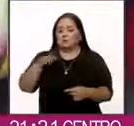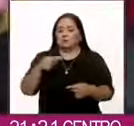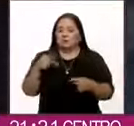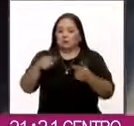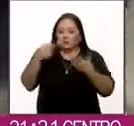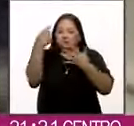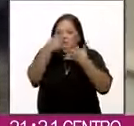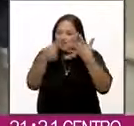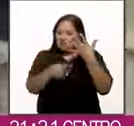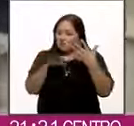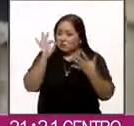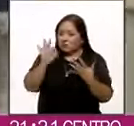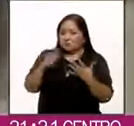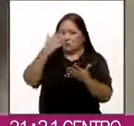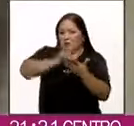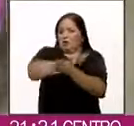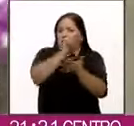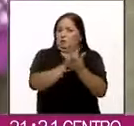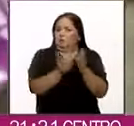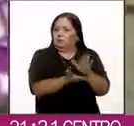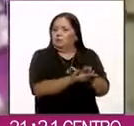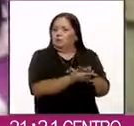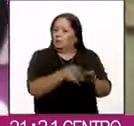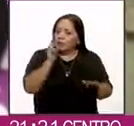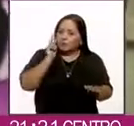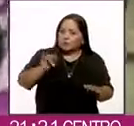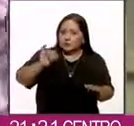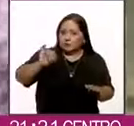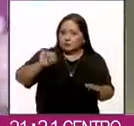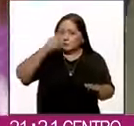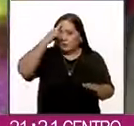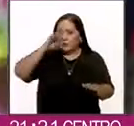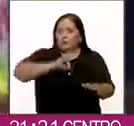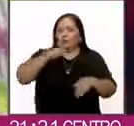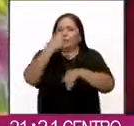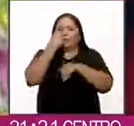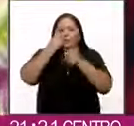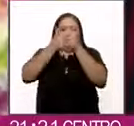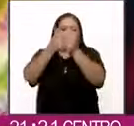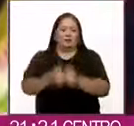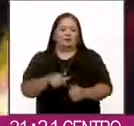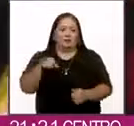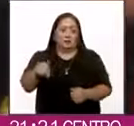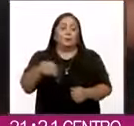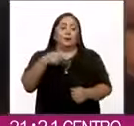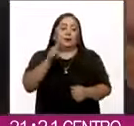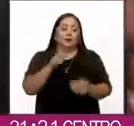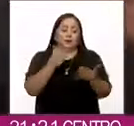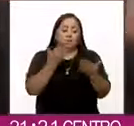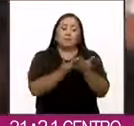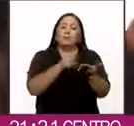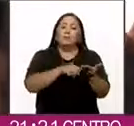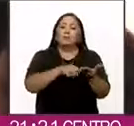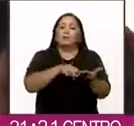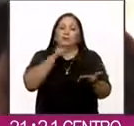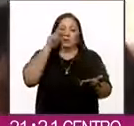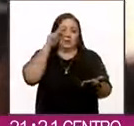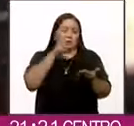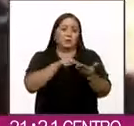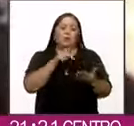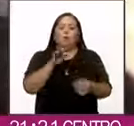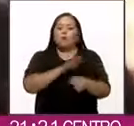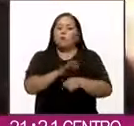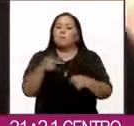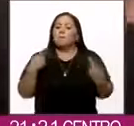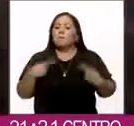las características establecidas en la ley en cuanto a la definición de refugiados. O sea, hay una definición muy clara en donde se puede ver